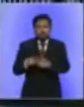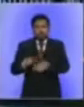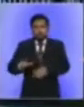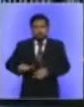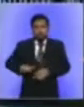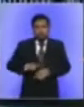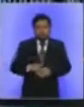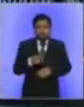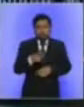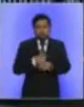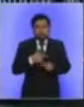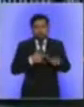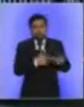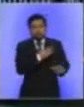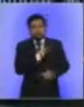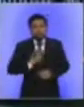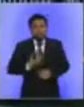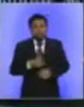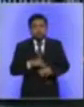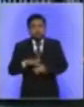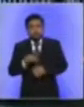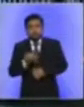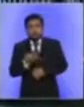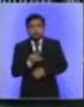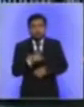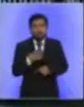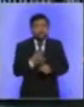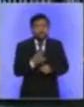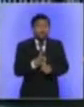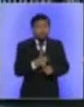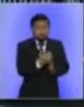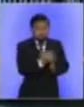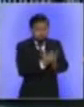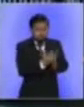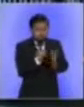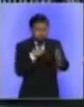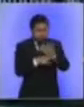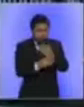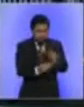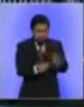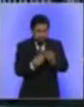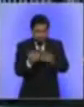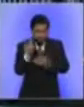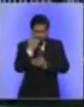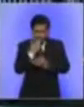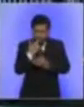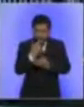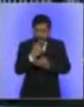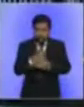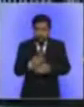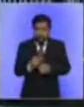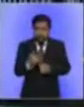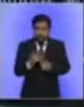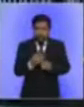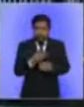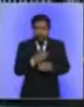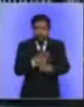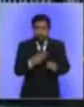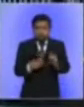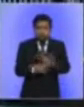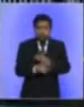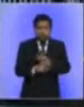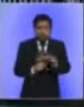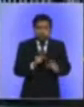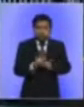mandato en el proyecto se proponen calificar como infundados los agravios porque encontrará lo que sostiene la acción ante el material denunciaba